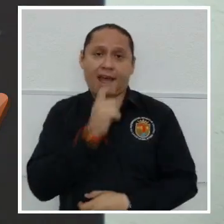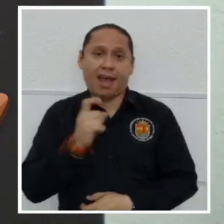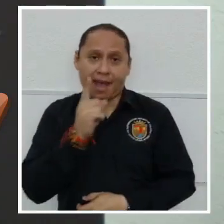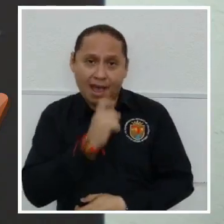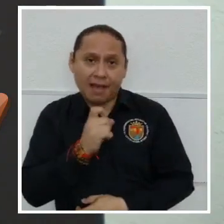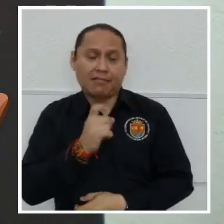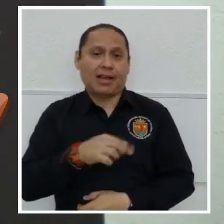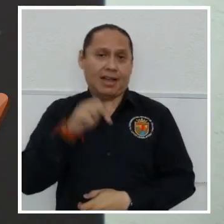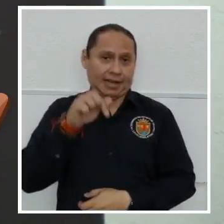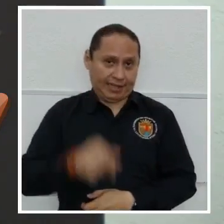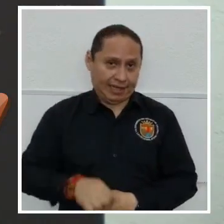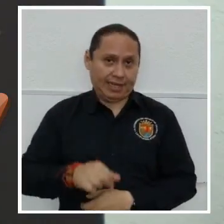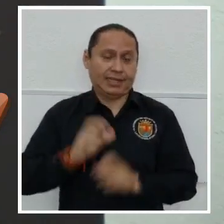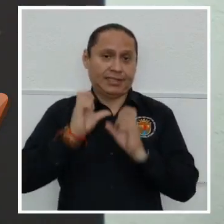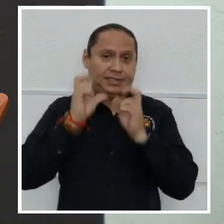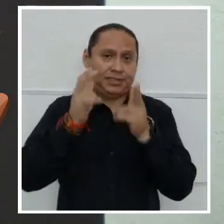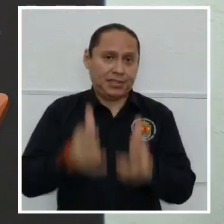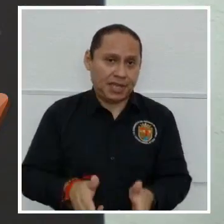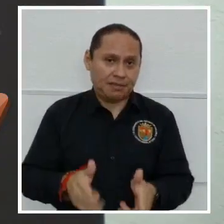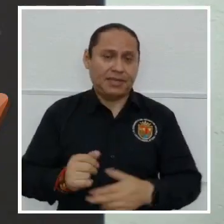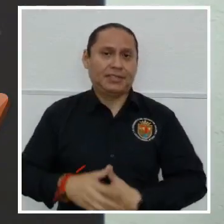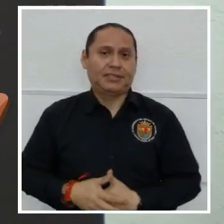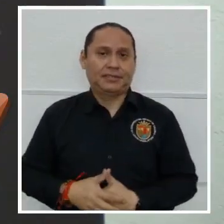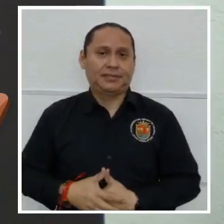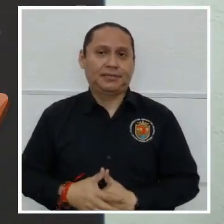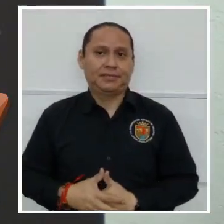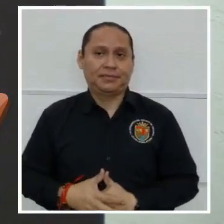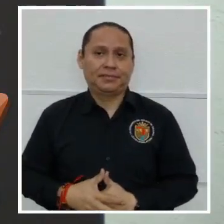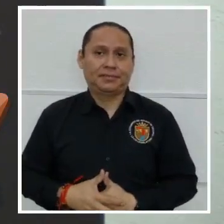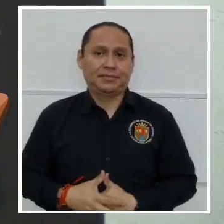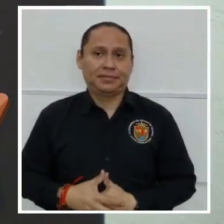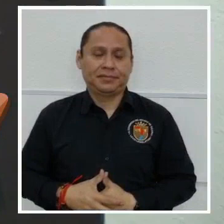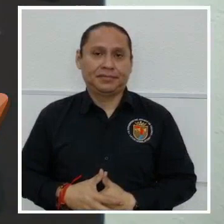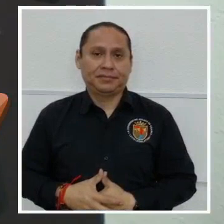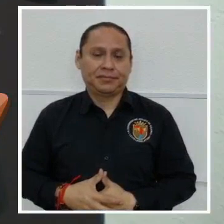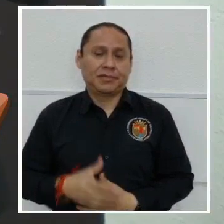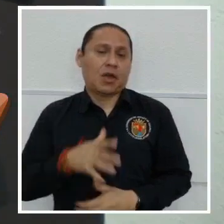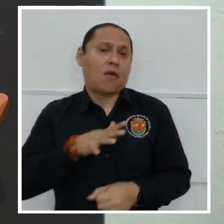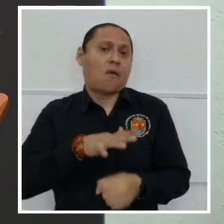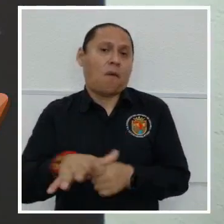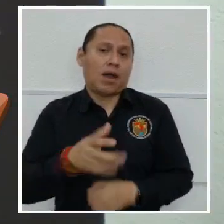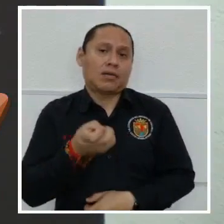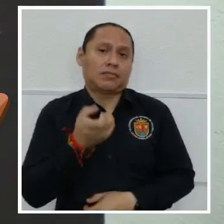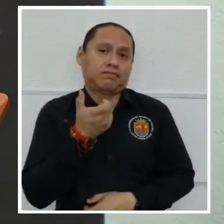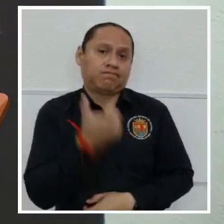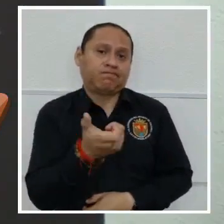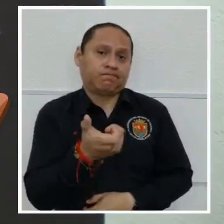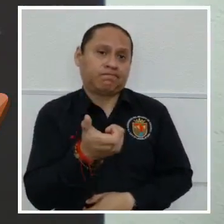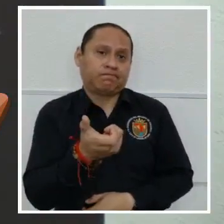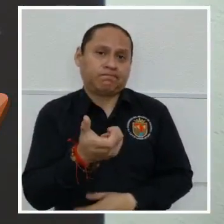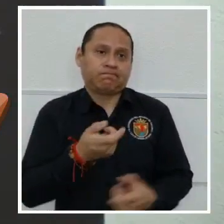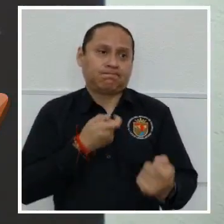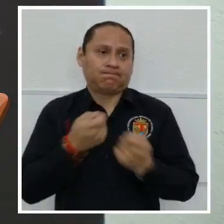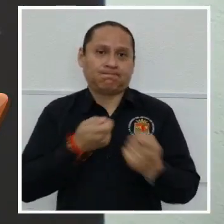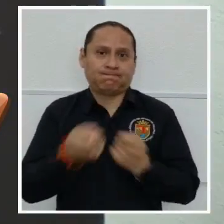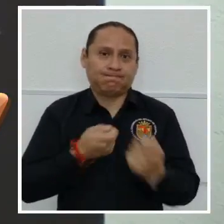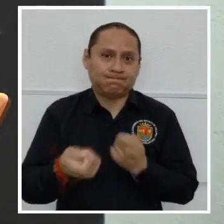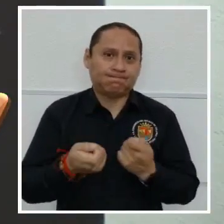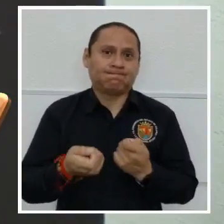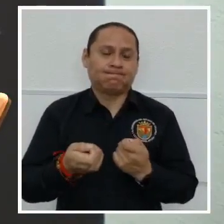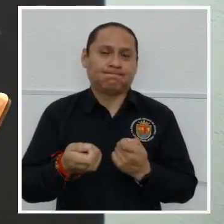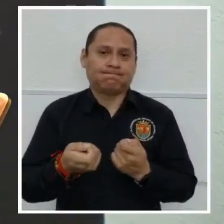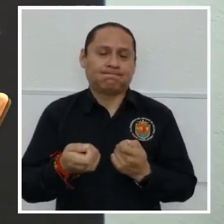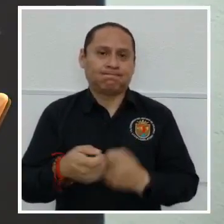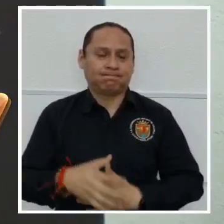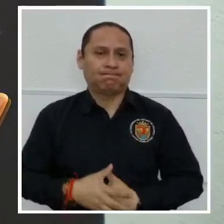algo fundamental que es el agua potable con Qué recursos se va a operar